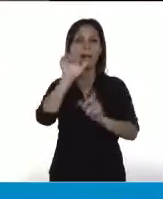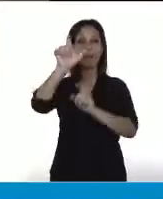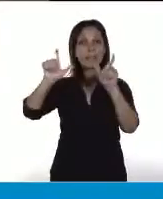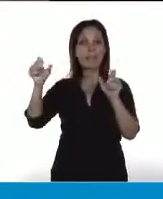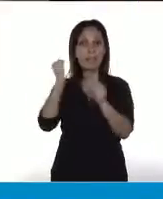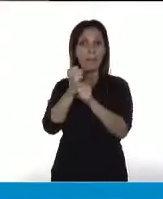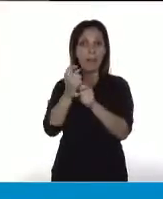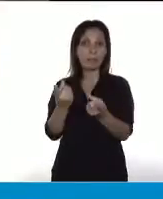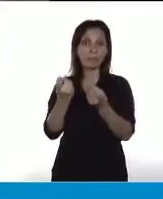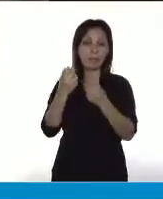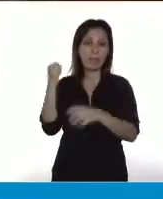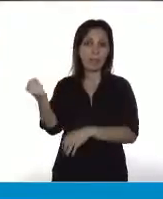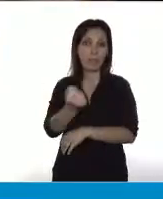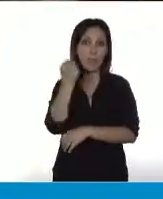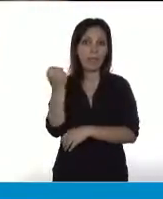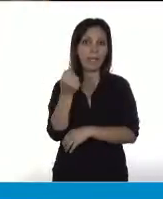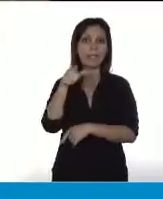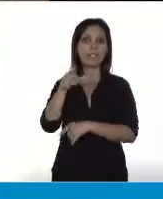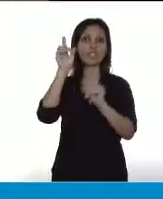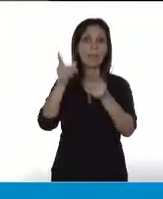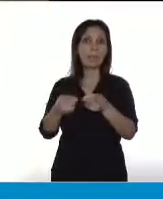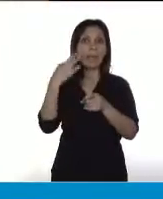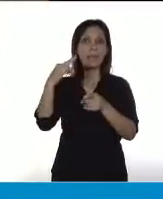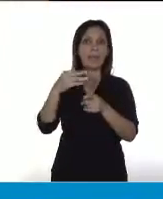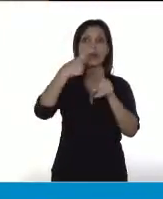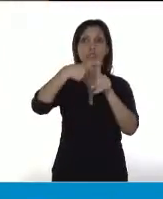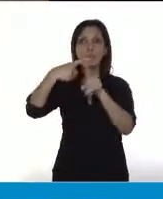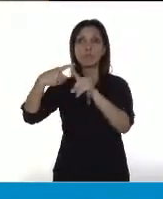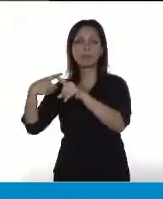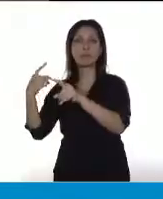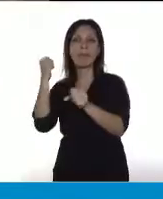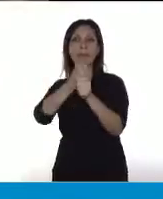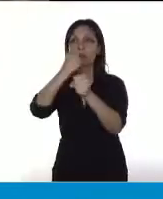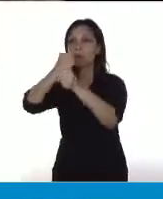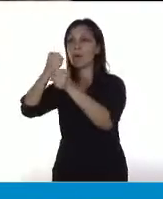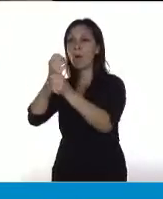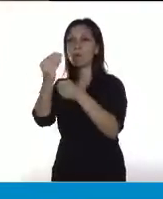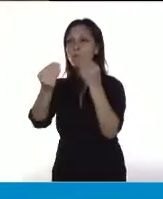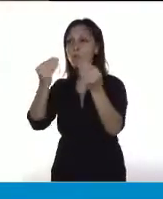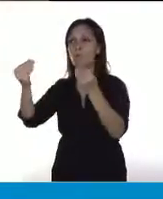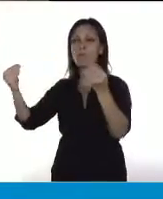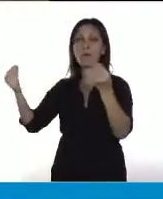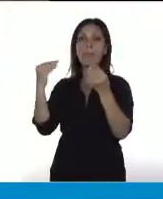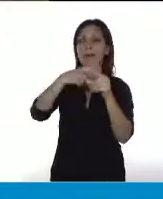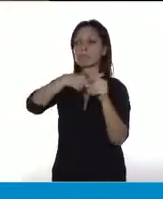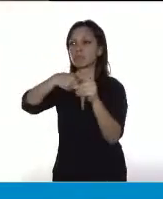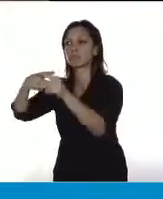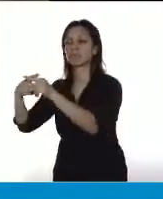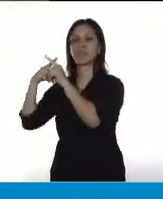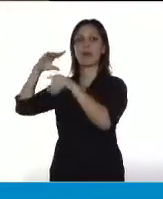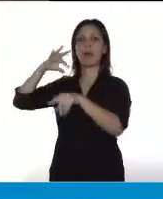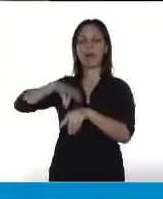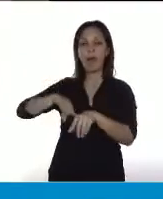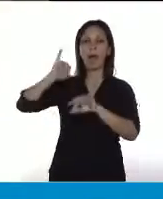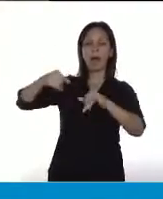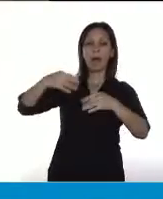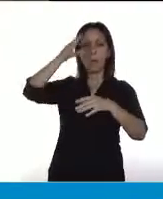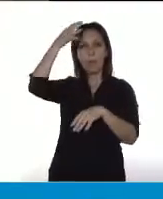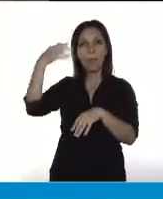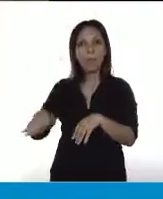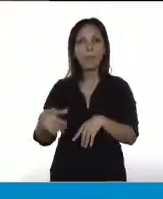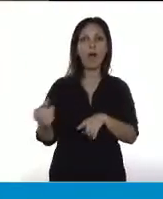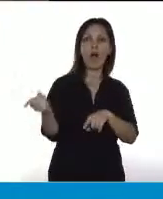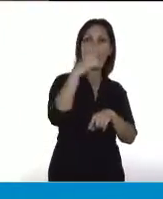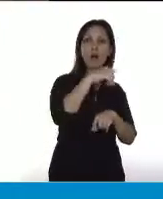esenciales, deben sumar cargo tras cargo para no vivir en la pobreza con su salario, mientras que otros cobran esos